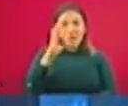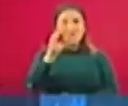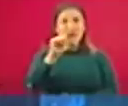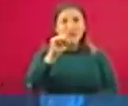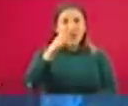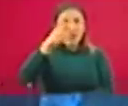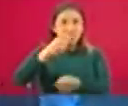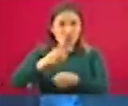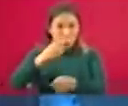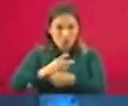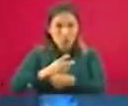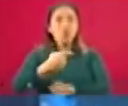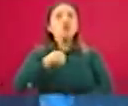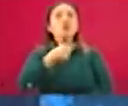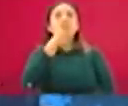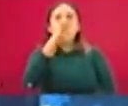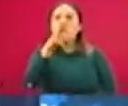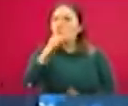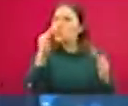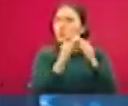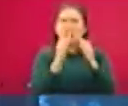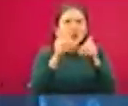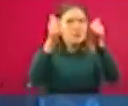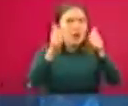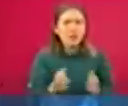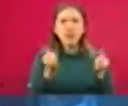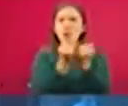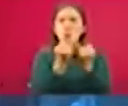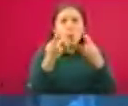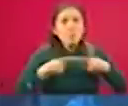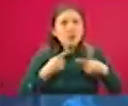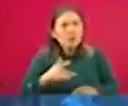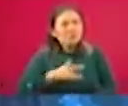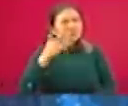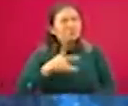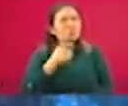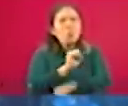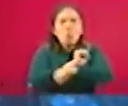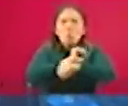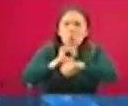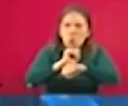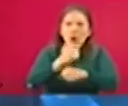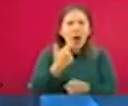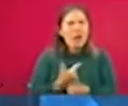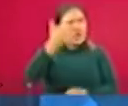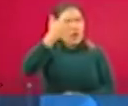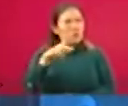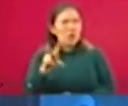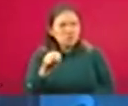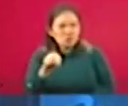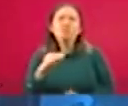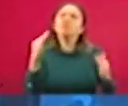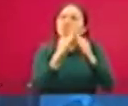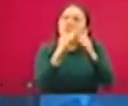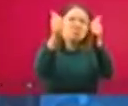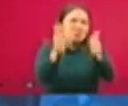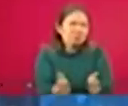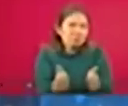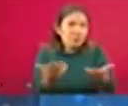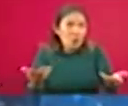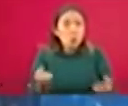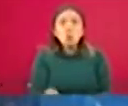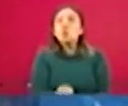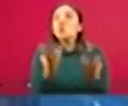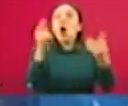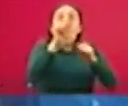experiencia de esta epidemia, que ya es bastante cuantiosa, permite ver que no hay, excepto casos prácticamente